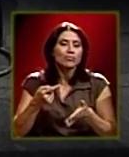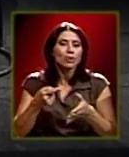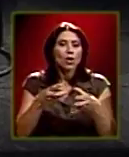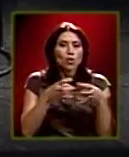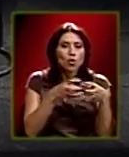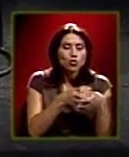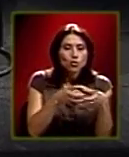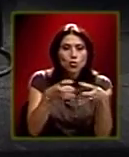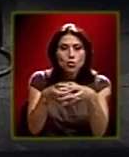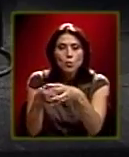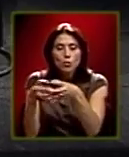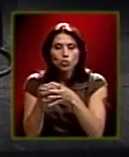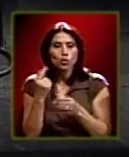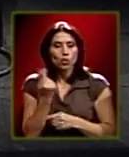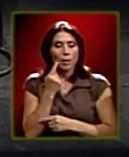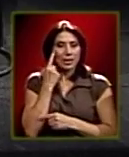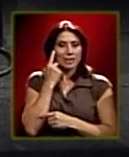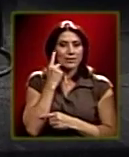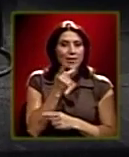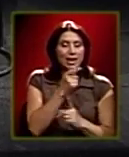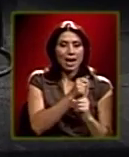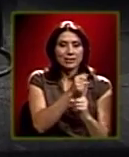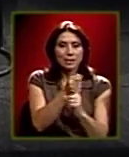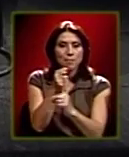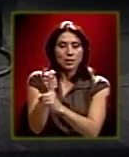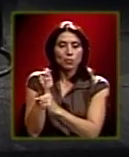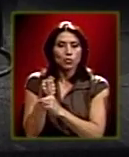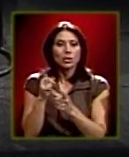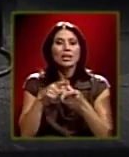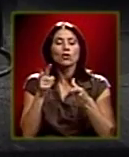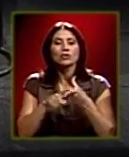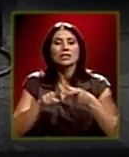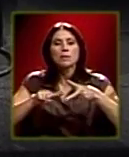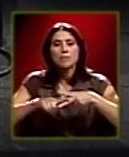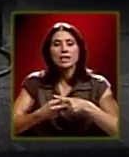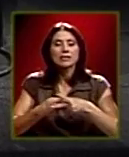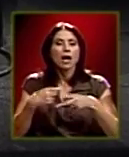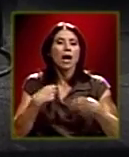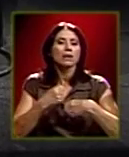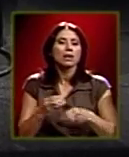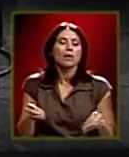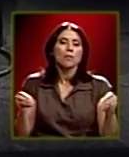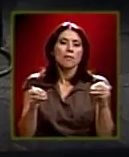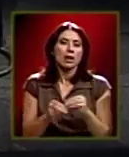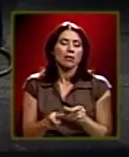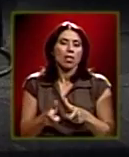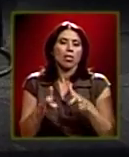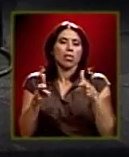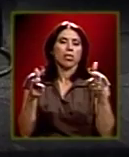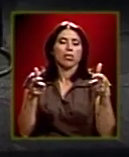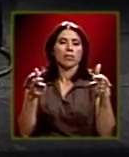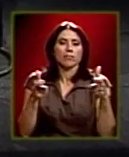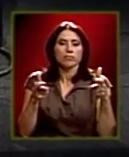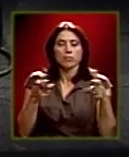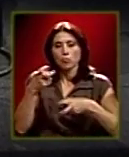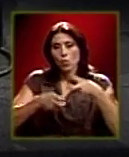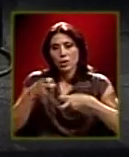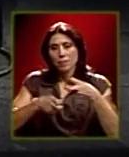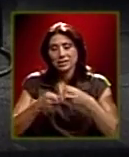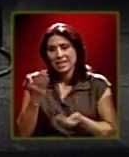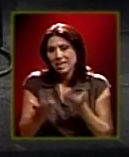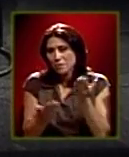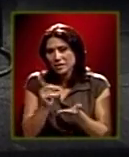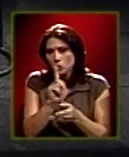agua a su propio molino, empiezan a magnificar las cosas pues, que pudieran estar no muy claras en el tratado,